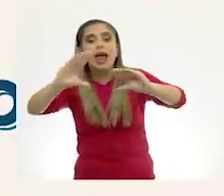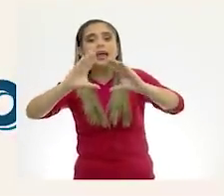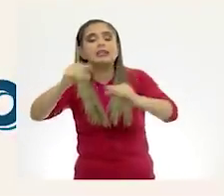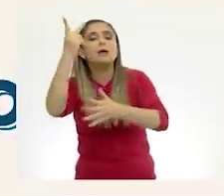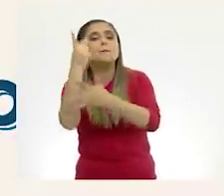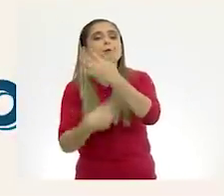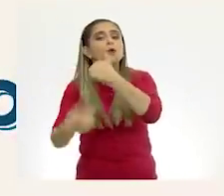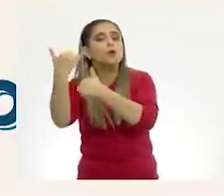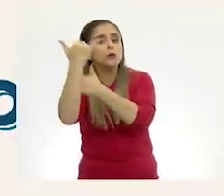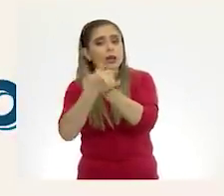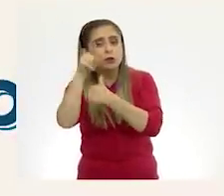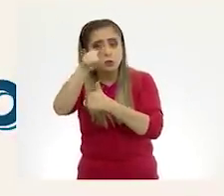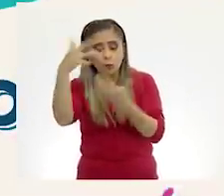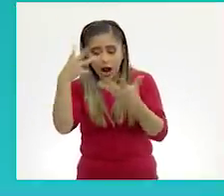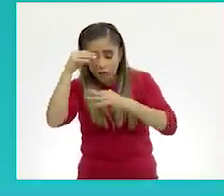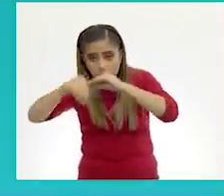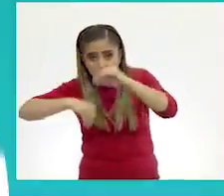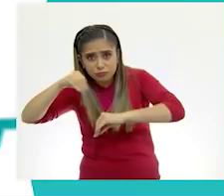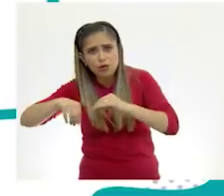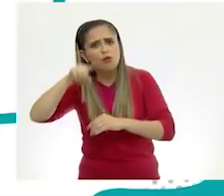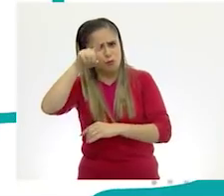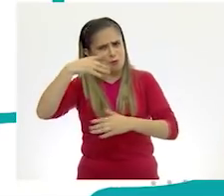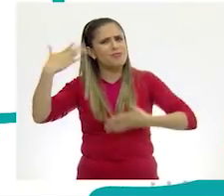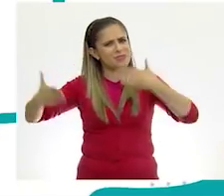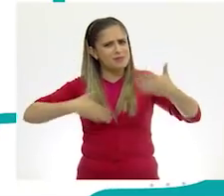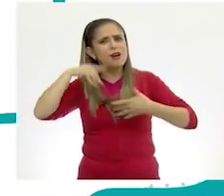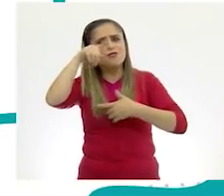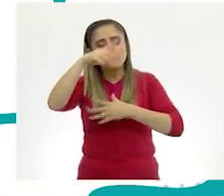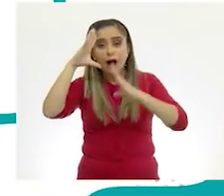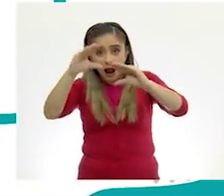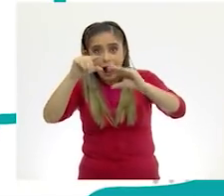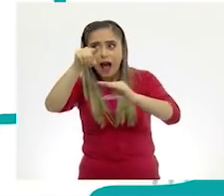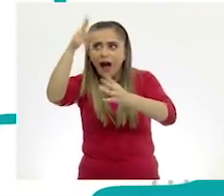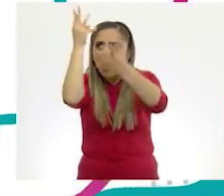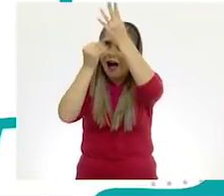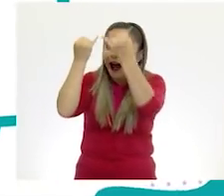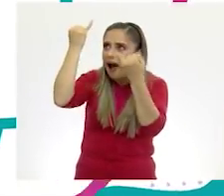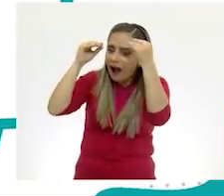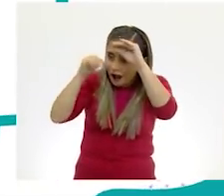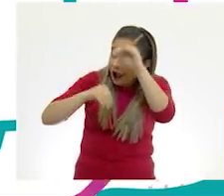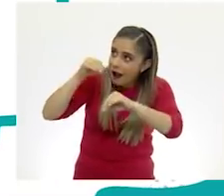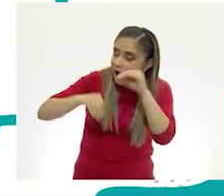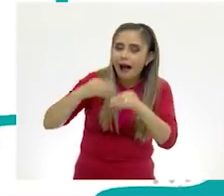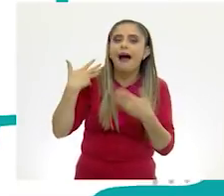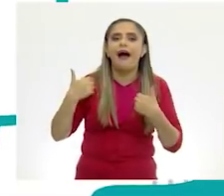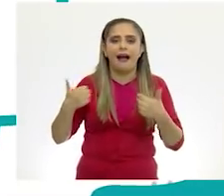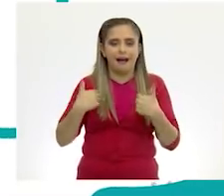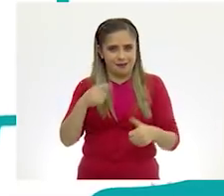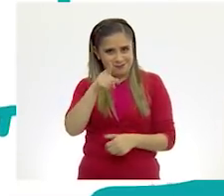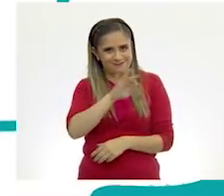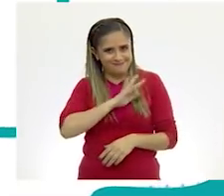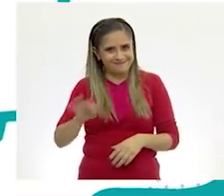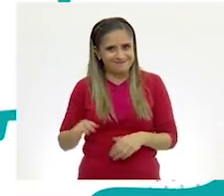trabajar por proyectos. Te divertirás y pondrás en acción tu creatividad.